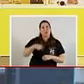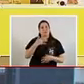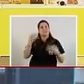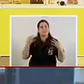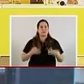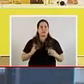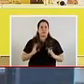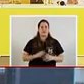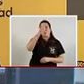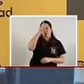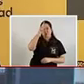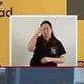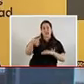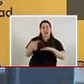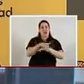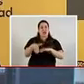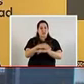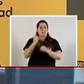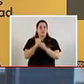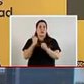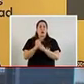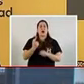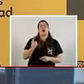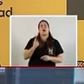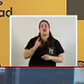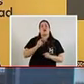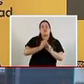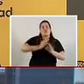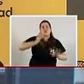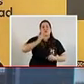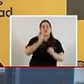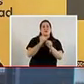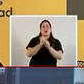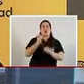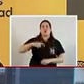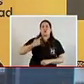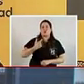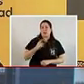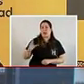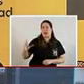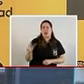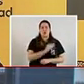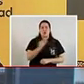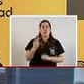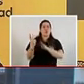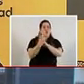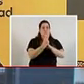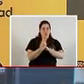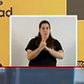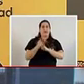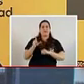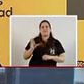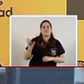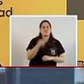ese sentido, que tiene buena relación con sectores del peronismo, con Massa y demás. Y en ese armado lo que buscan